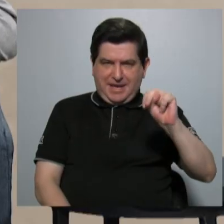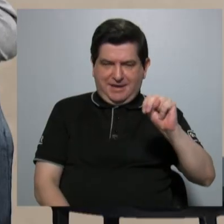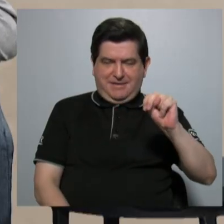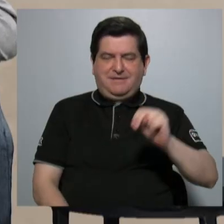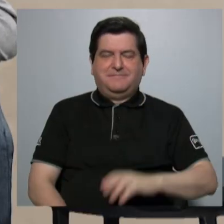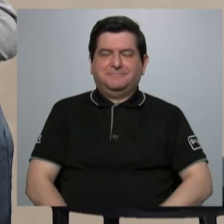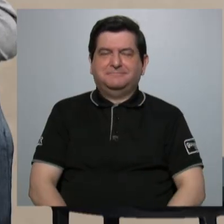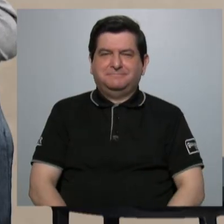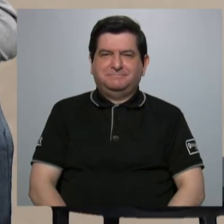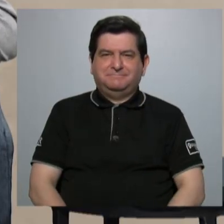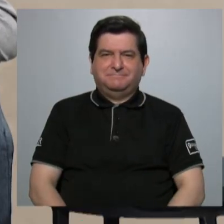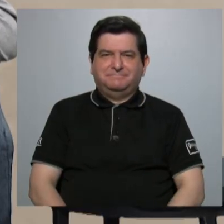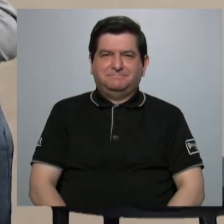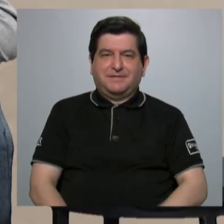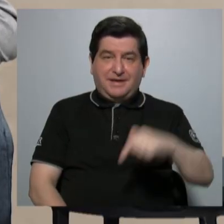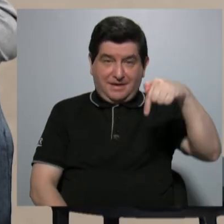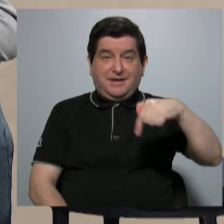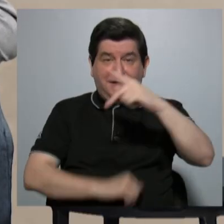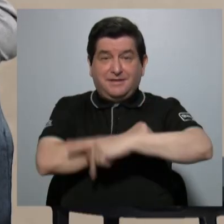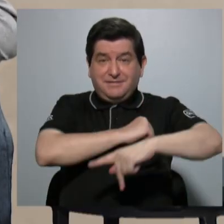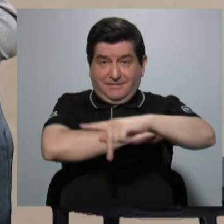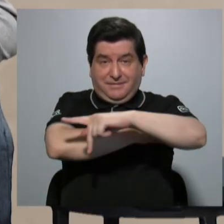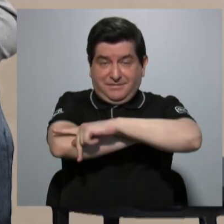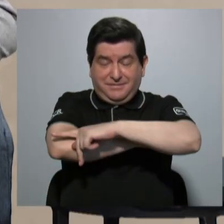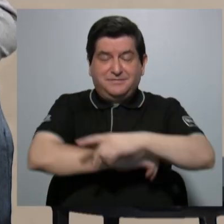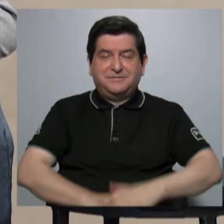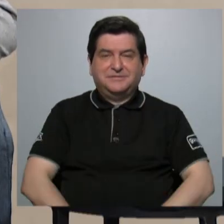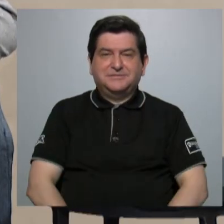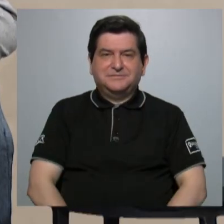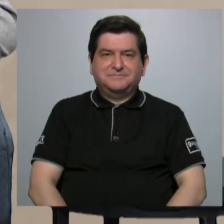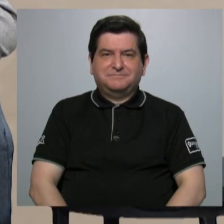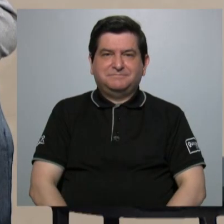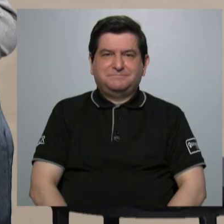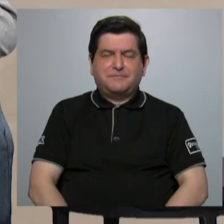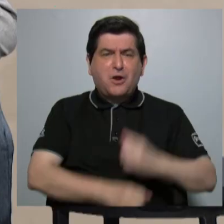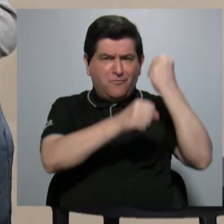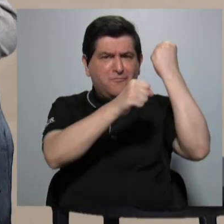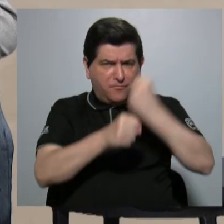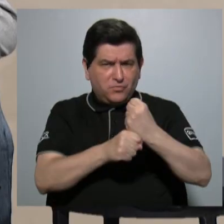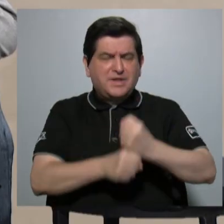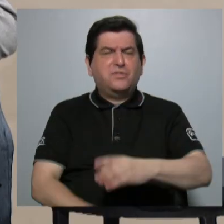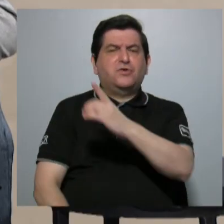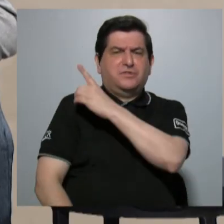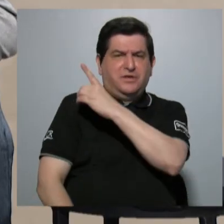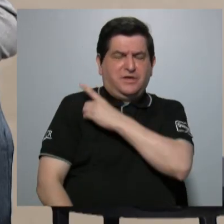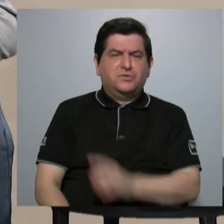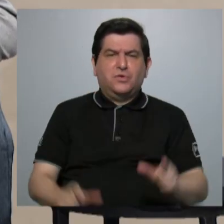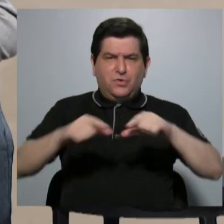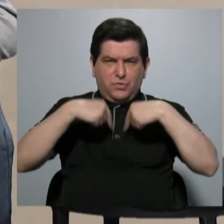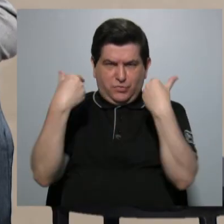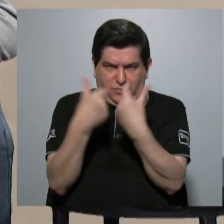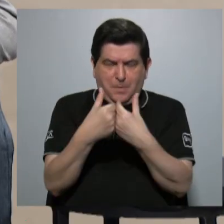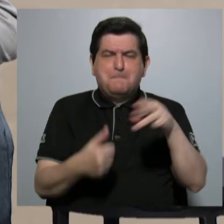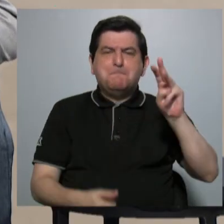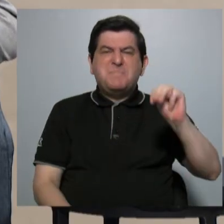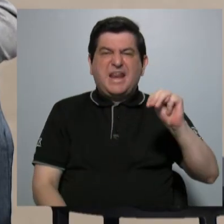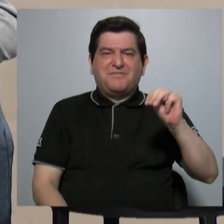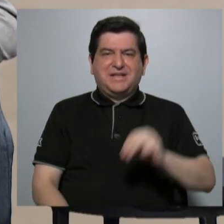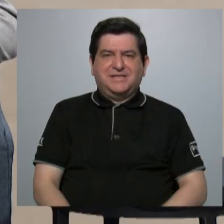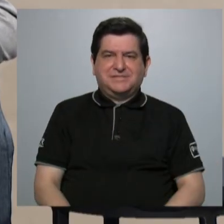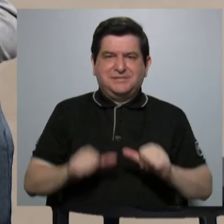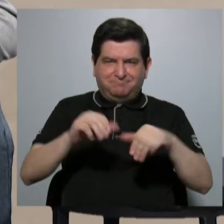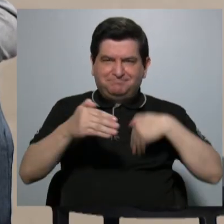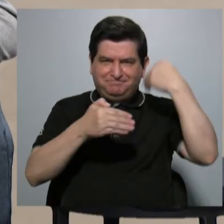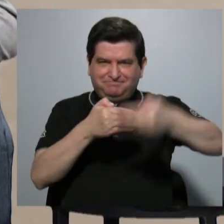Sinfónica Nacional de nuestro país, fundador y director del Quinteto Miravalles.